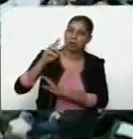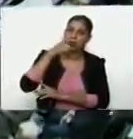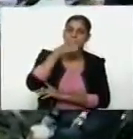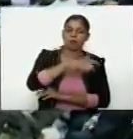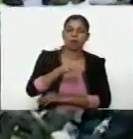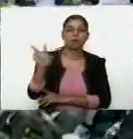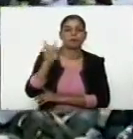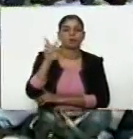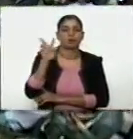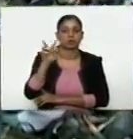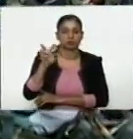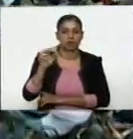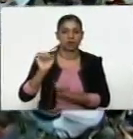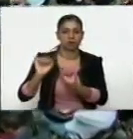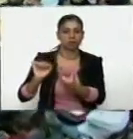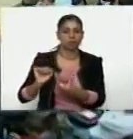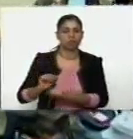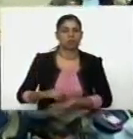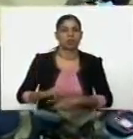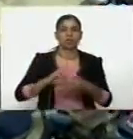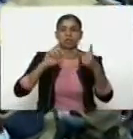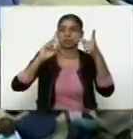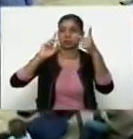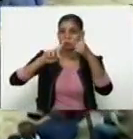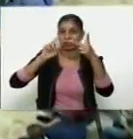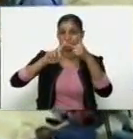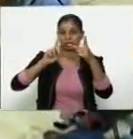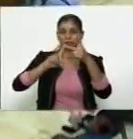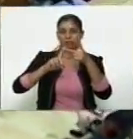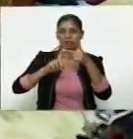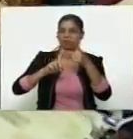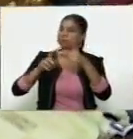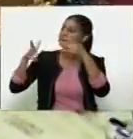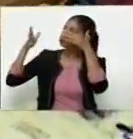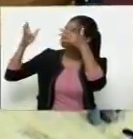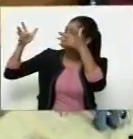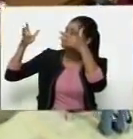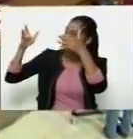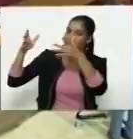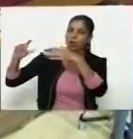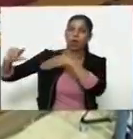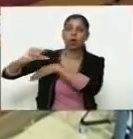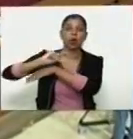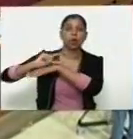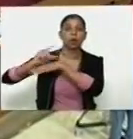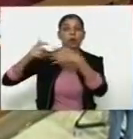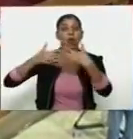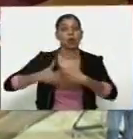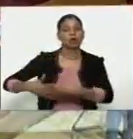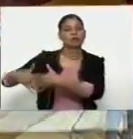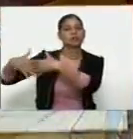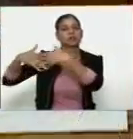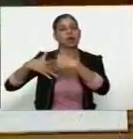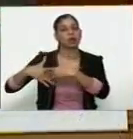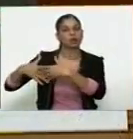pueblo venezolano. Segundo, exigir al gobierno de los Estados Unidos de Norteamérica el